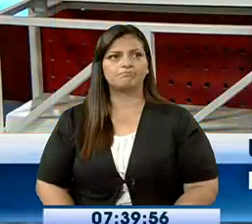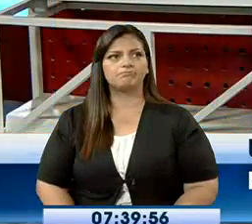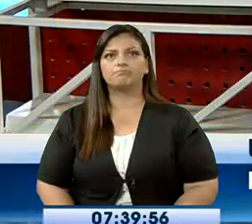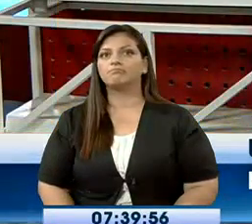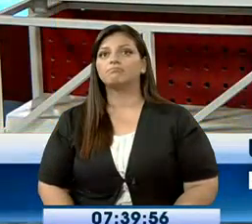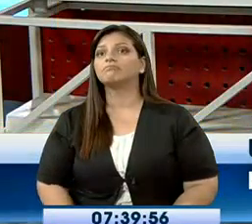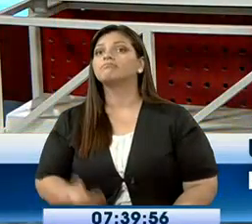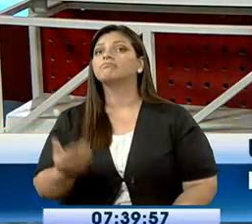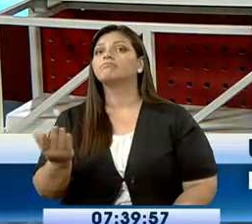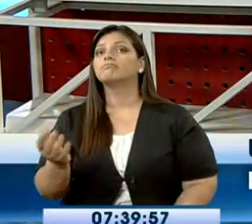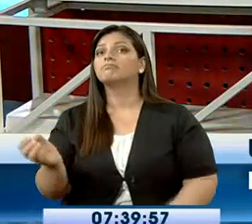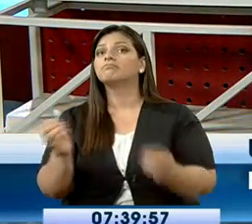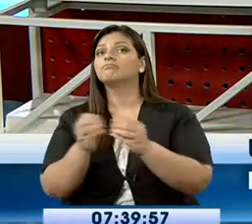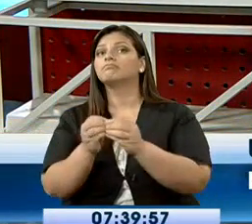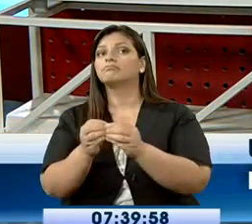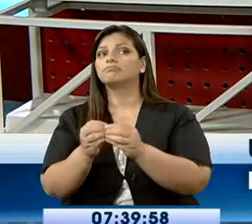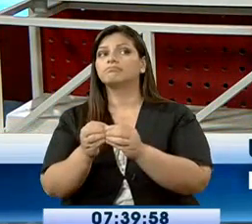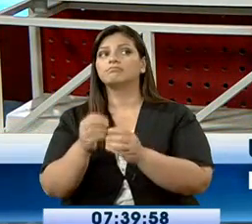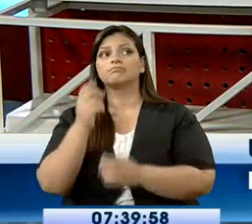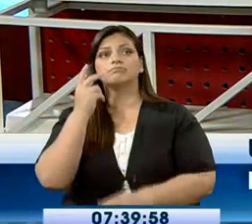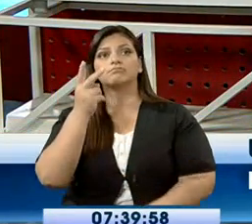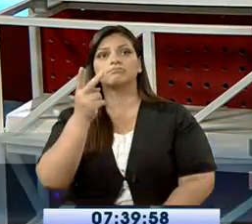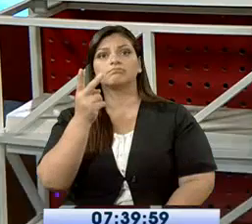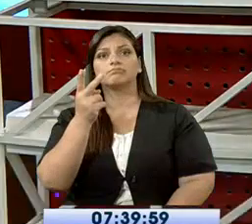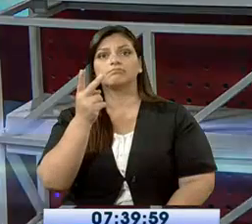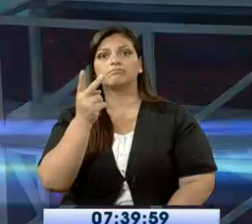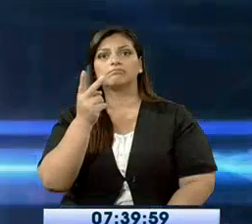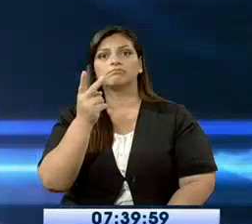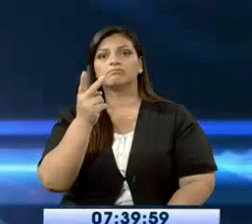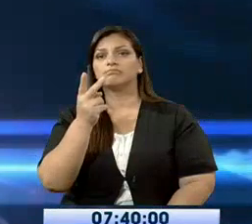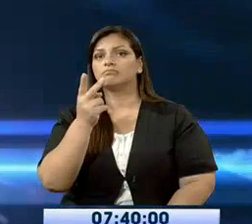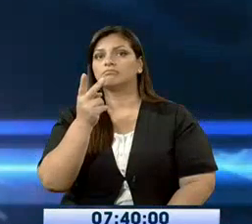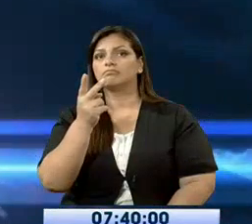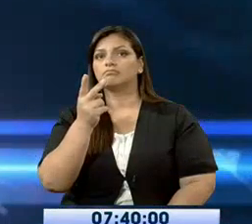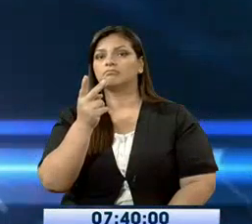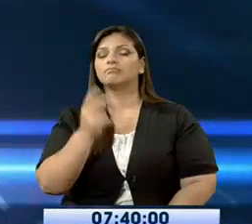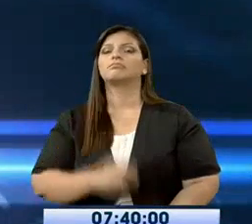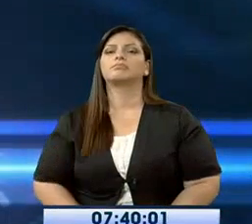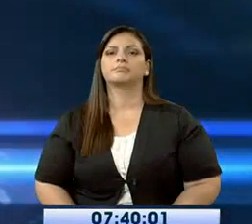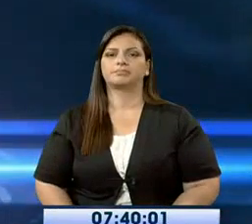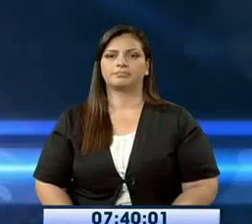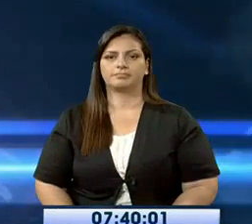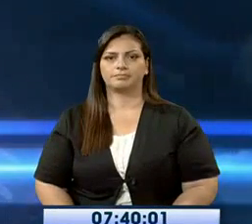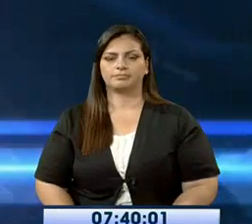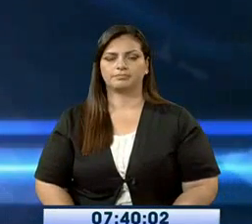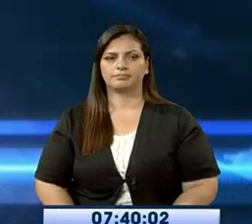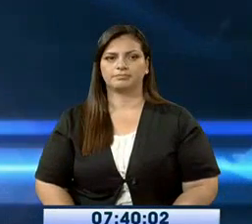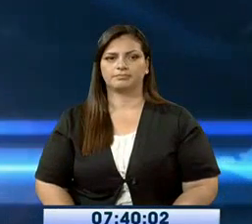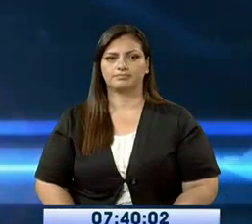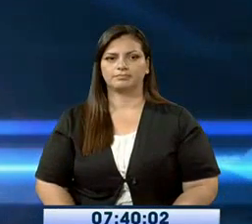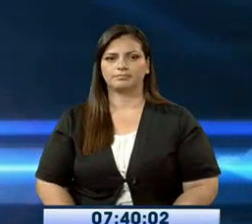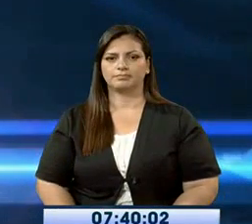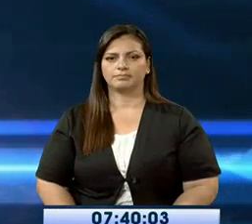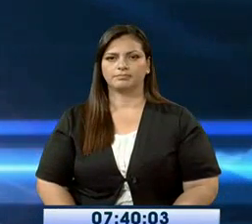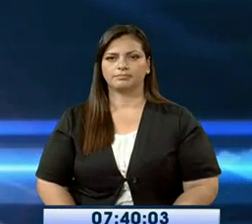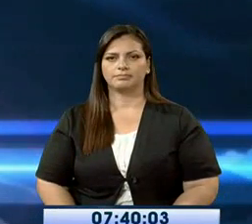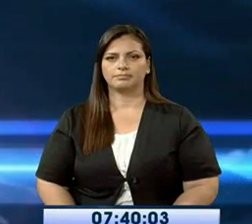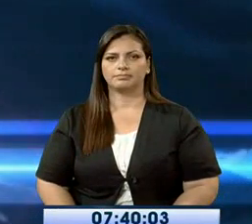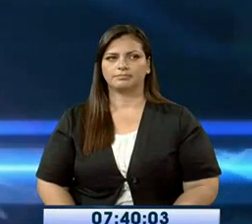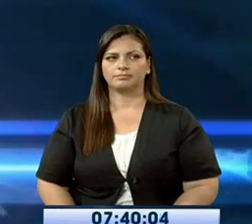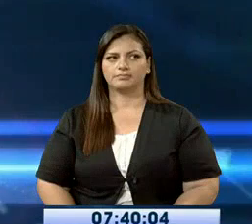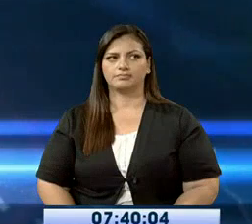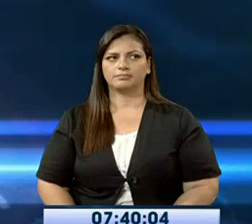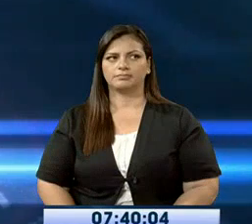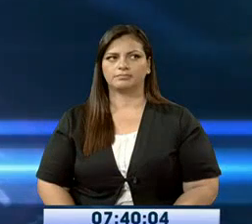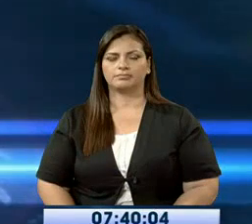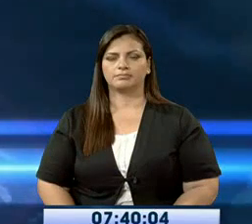productor? A ver, ahí está. ¿Teníamos algo por ahí? A ver, ese carrito sin